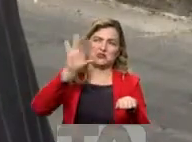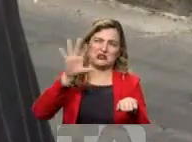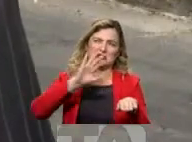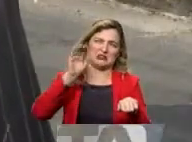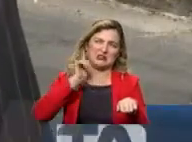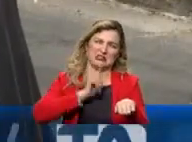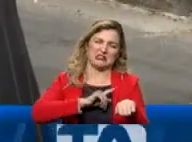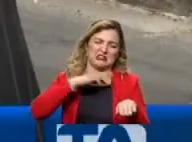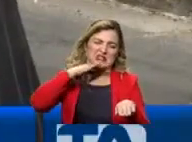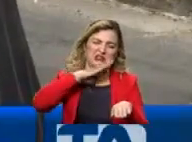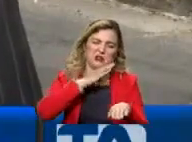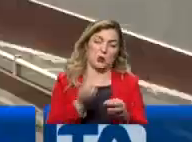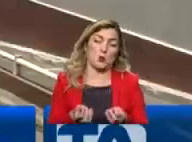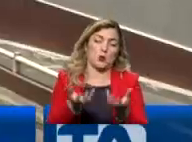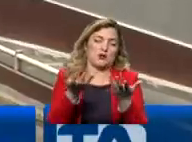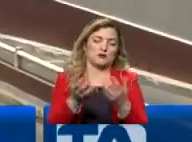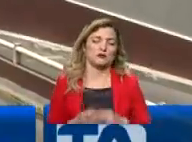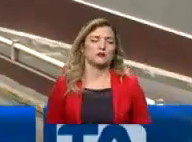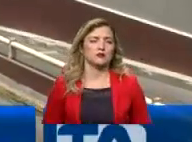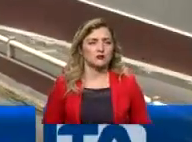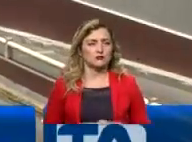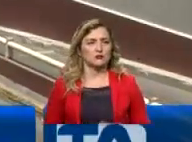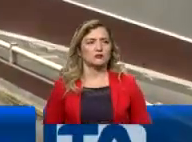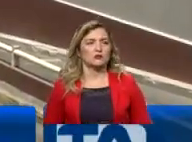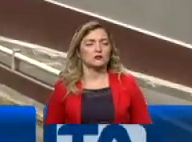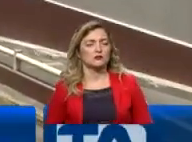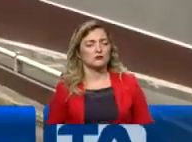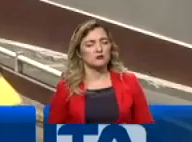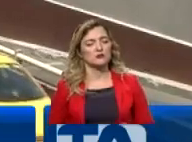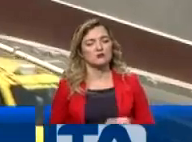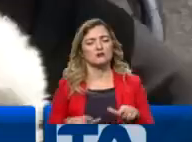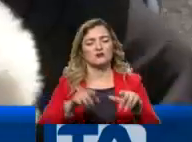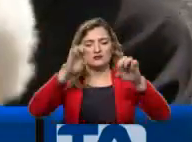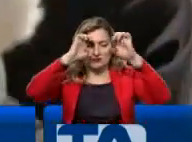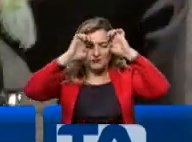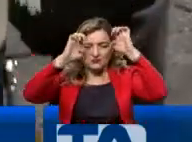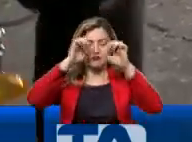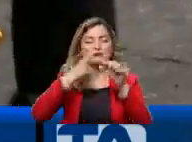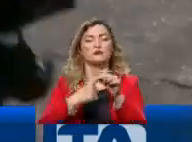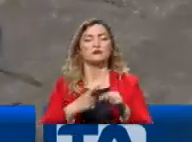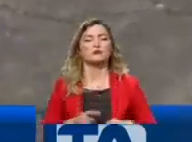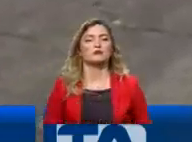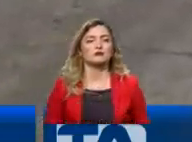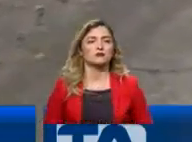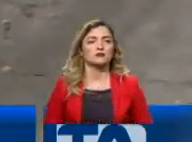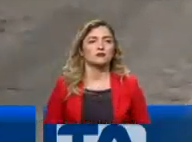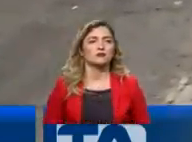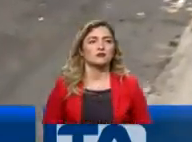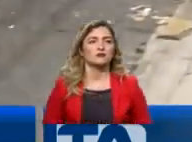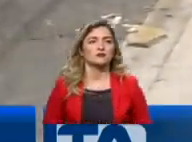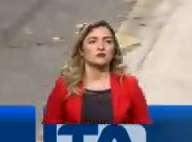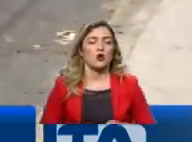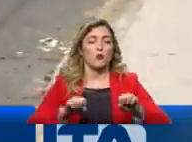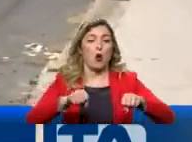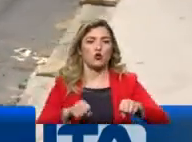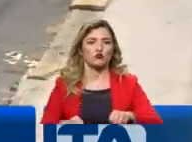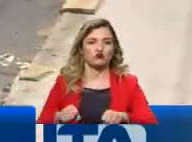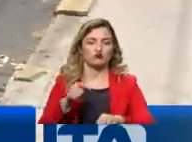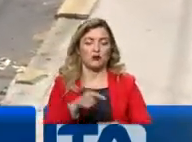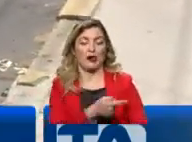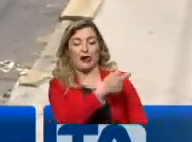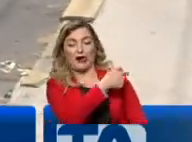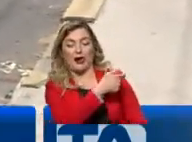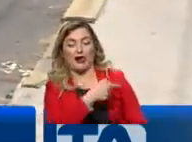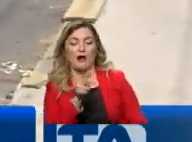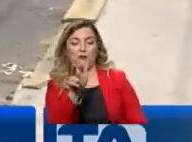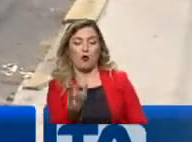estos pequeños peluches sufren los peluches estarán colocados en puntos estratégicos de la ciudad y uno de estos recorrerá las calles de la capital